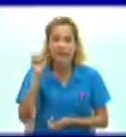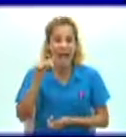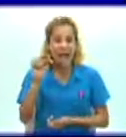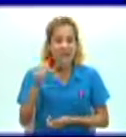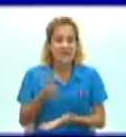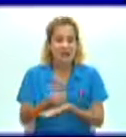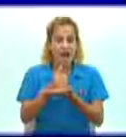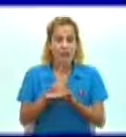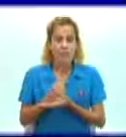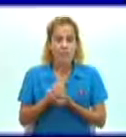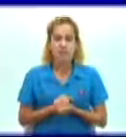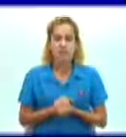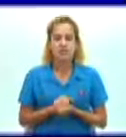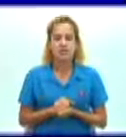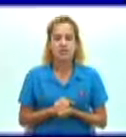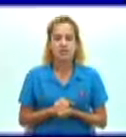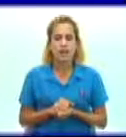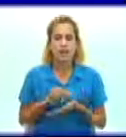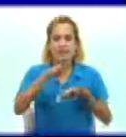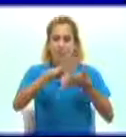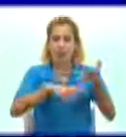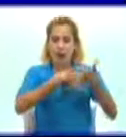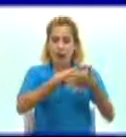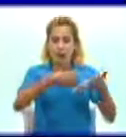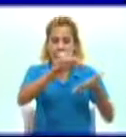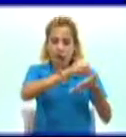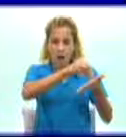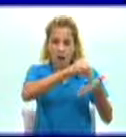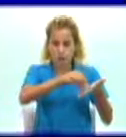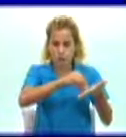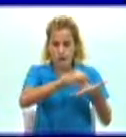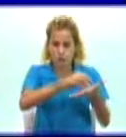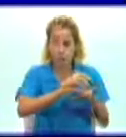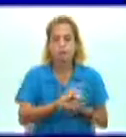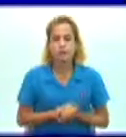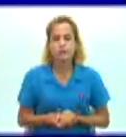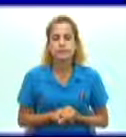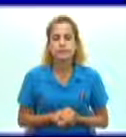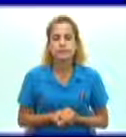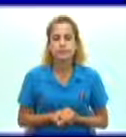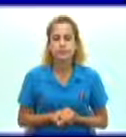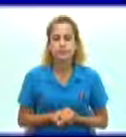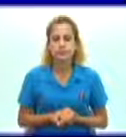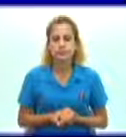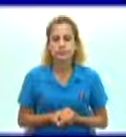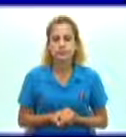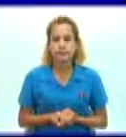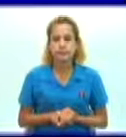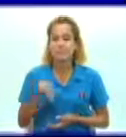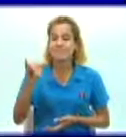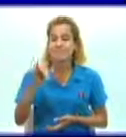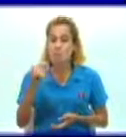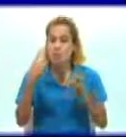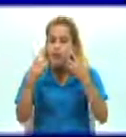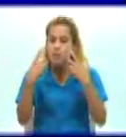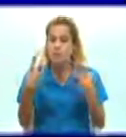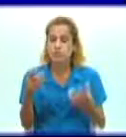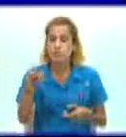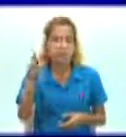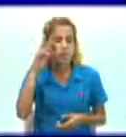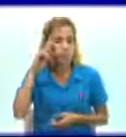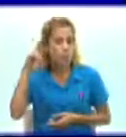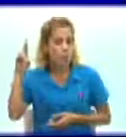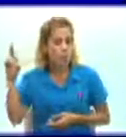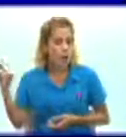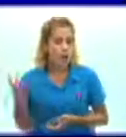apoyarse, el que lo necesite, de la tabla de posición decimal que les presenté en la primera actividad. Y también sería importante que ustedes recuerden, bueno,